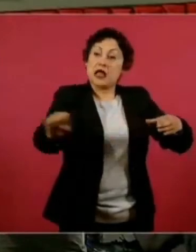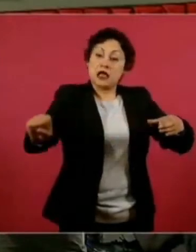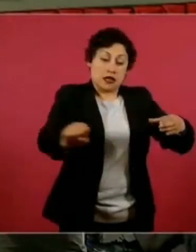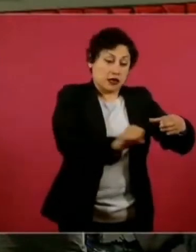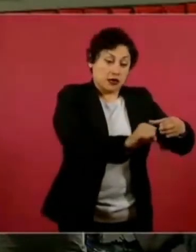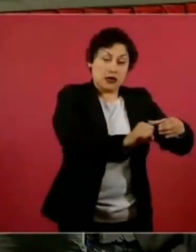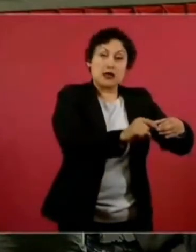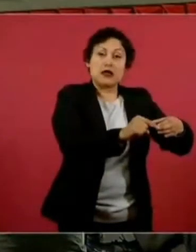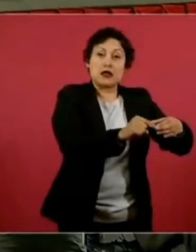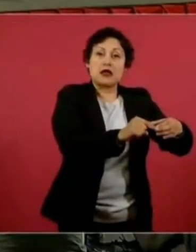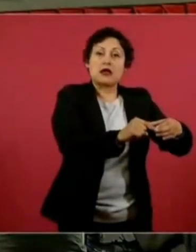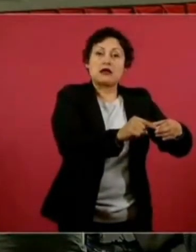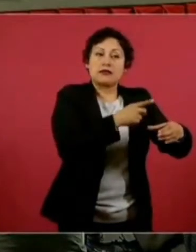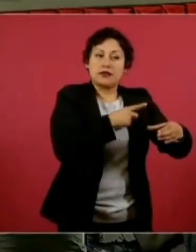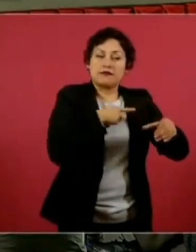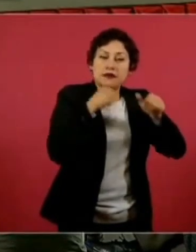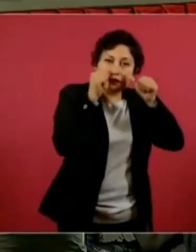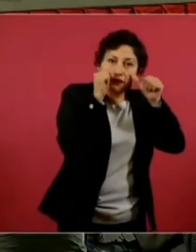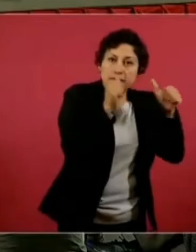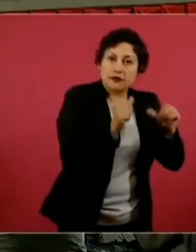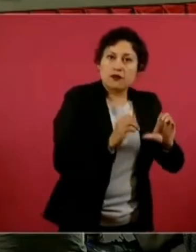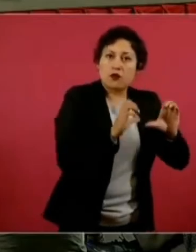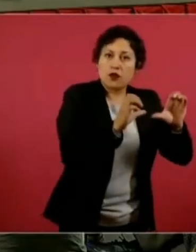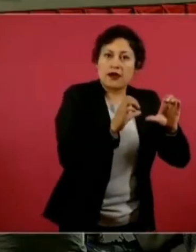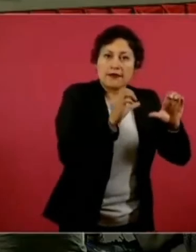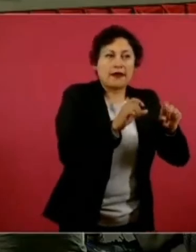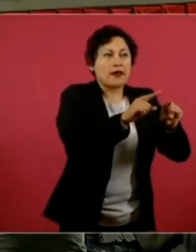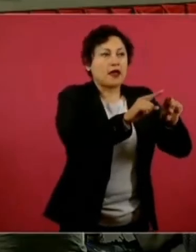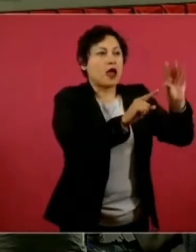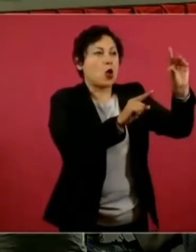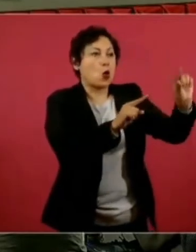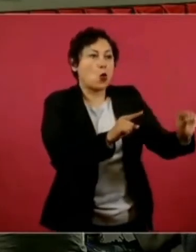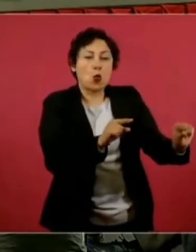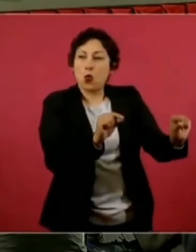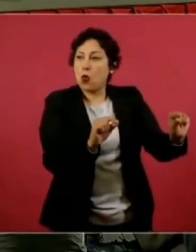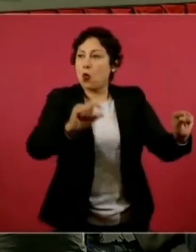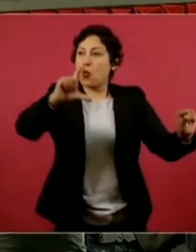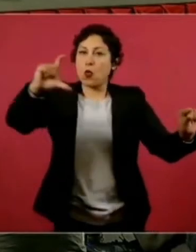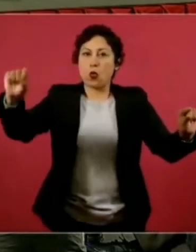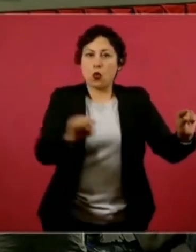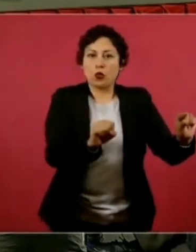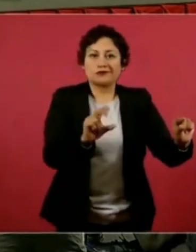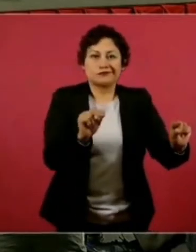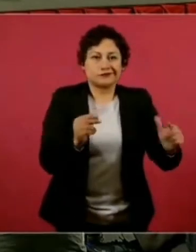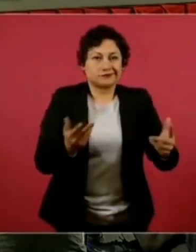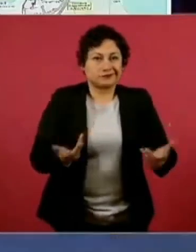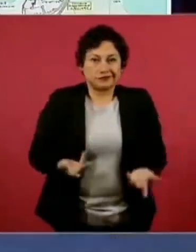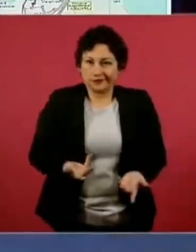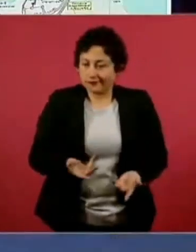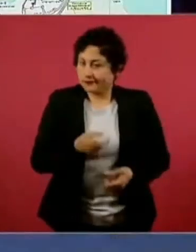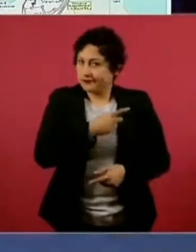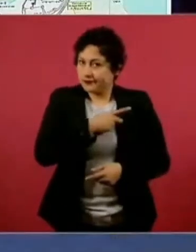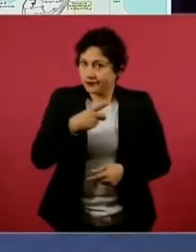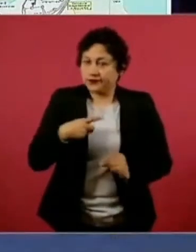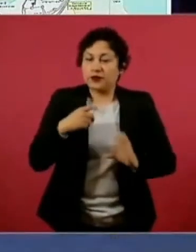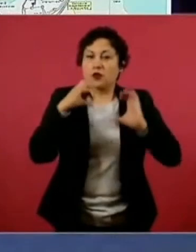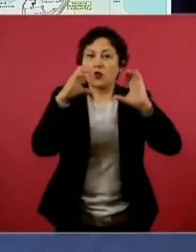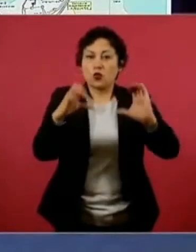sistema. ¿Sí? Cada punto de este tipo de centrales que se conectaba de esa forma,